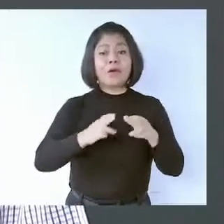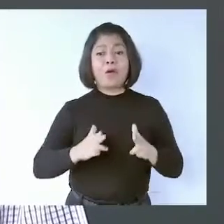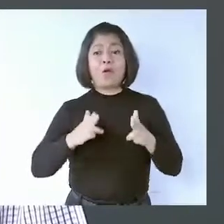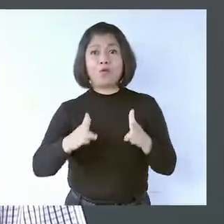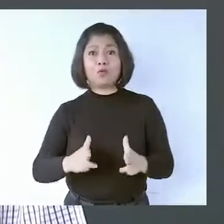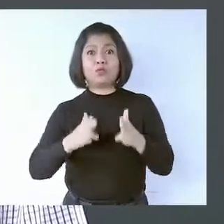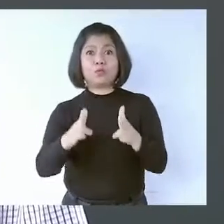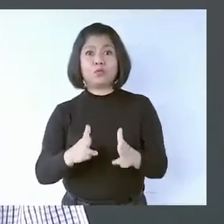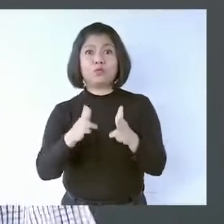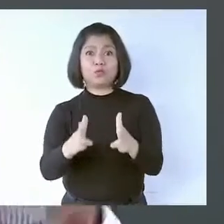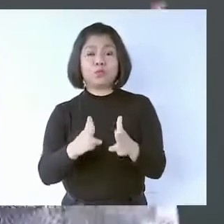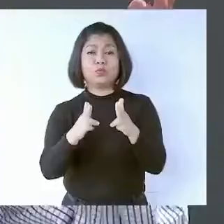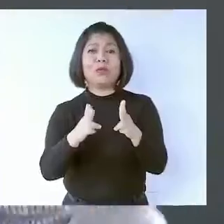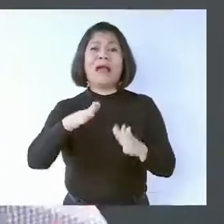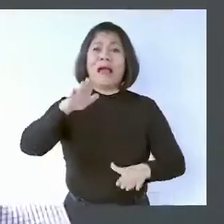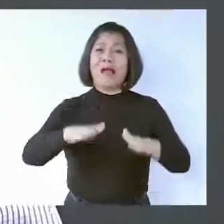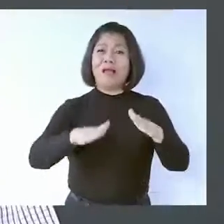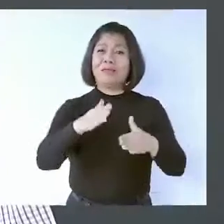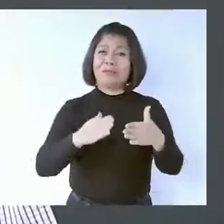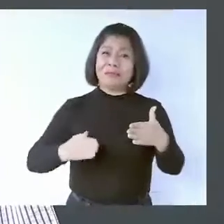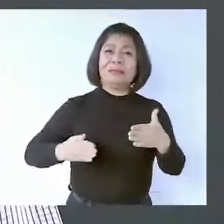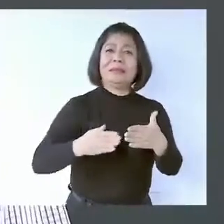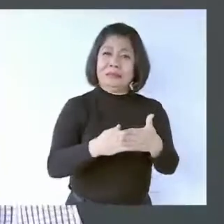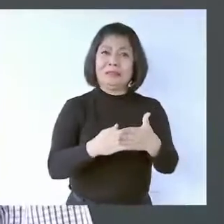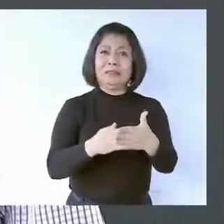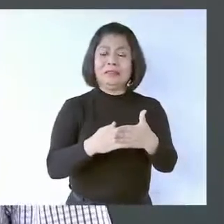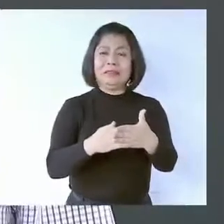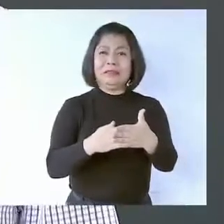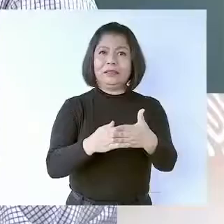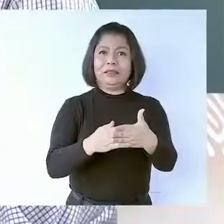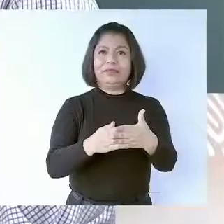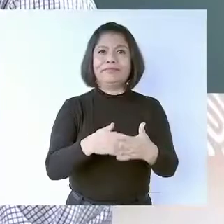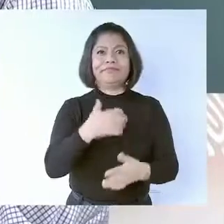trabajando, ahí están los molestos de la obra.